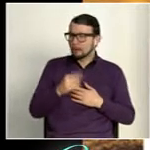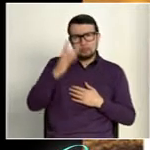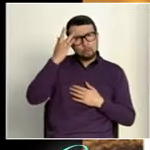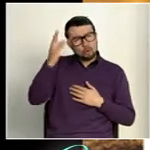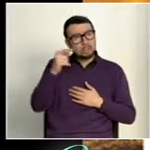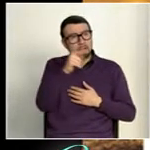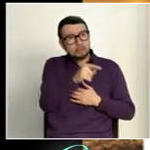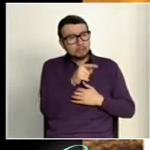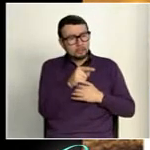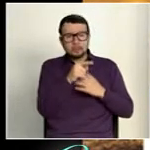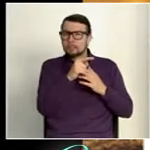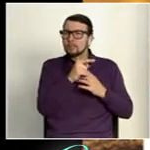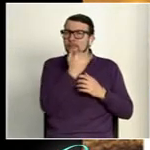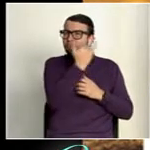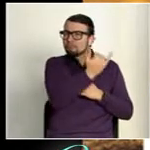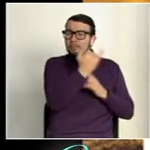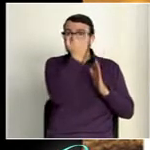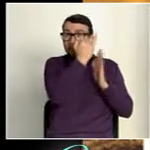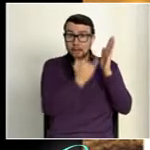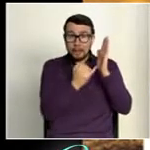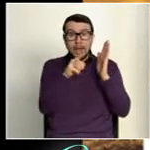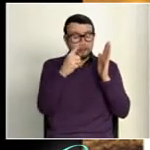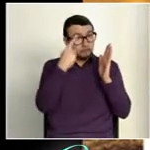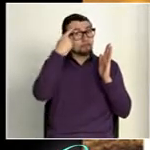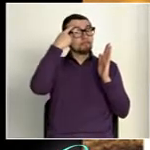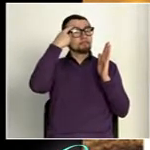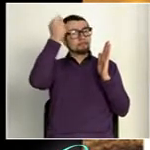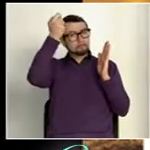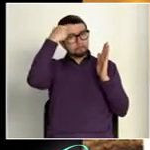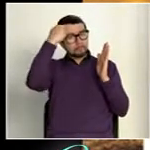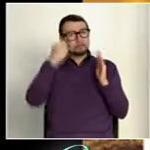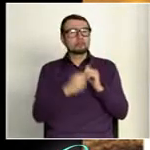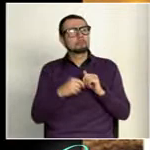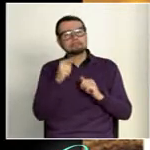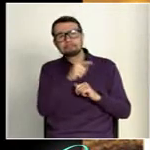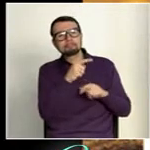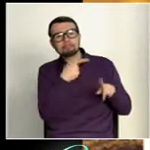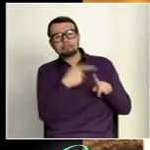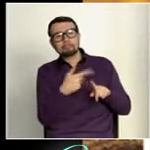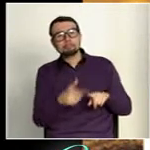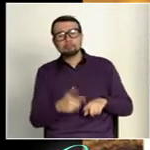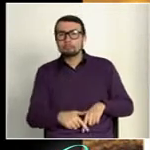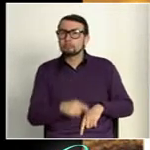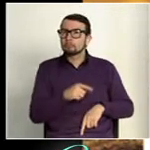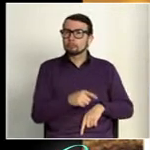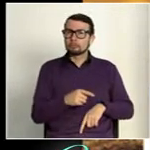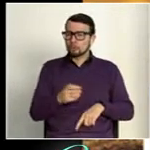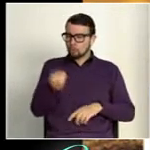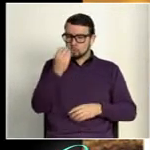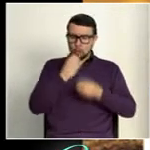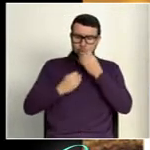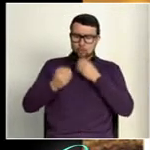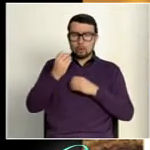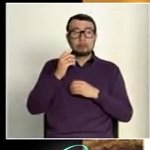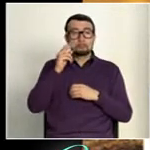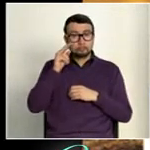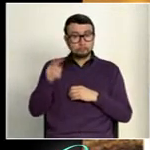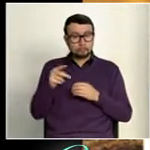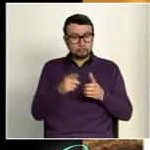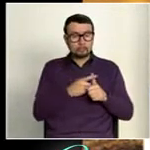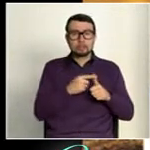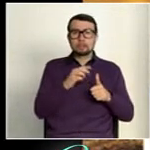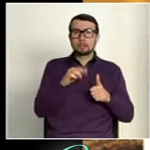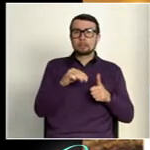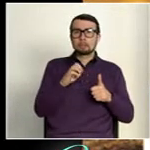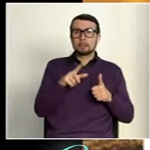les quede más en la mente. Okay. Hablemos un poco de todos estos factores nutricionales, Sacha, y cómo utilizarlo. Aquí vemos el melón,